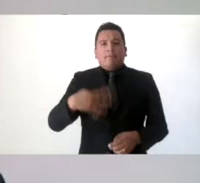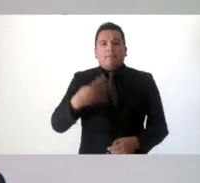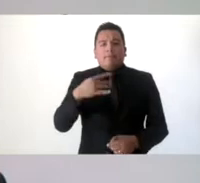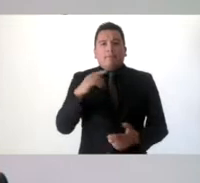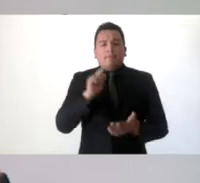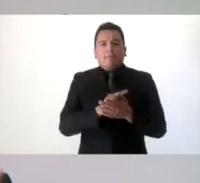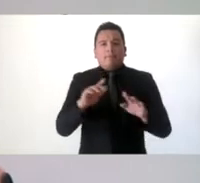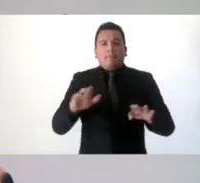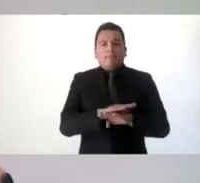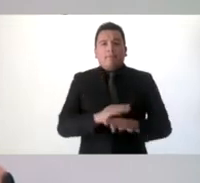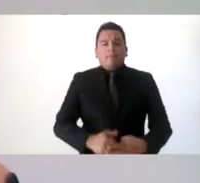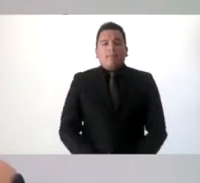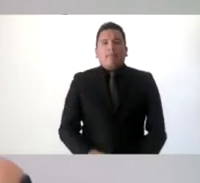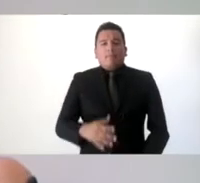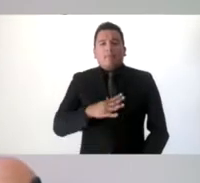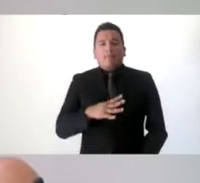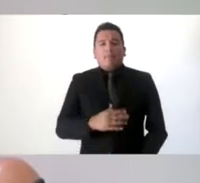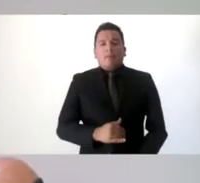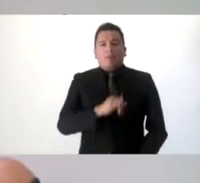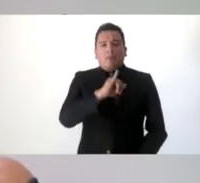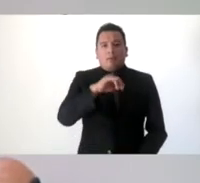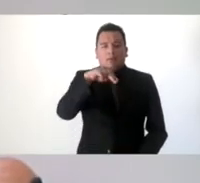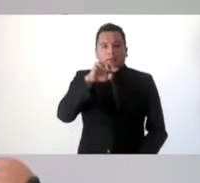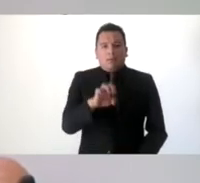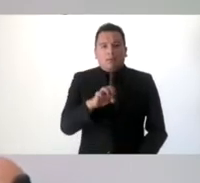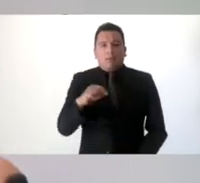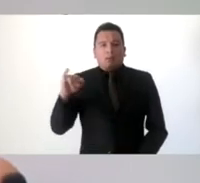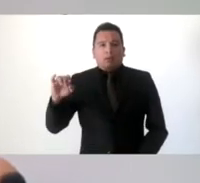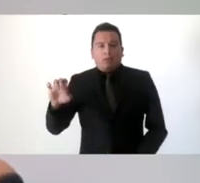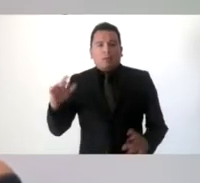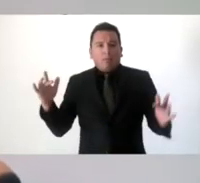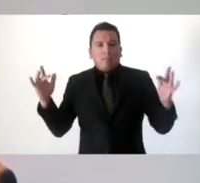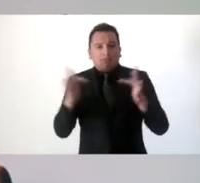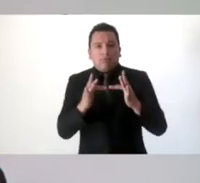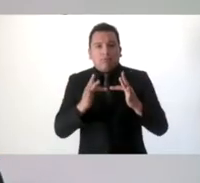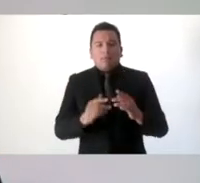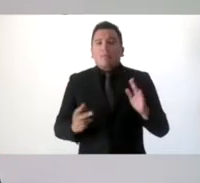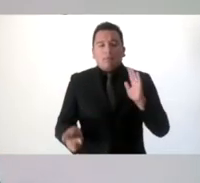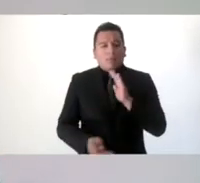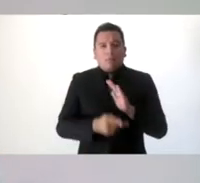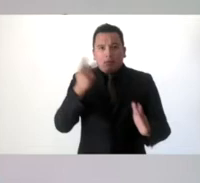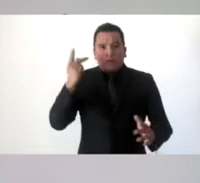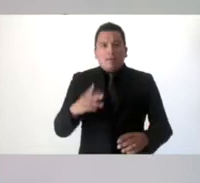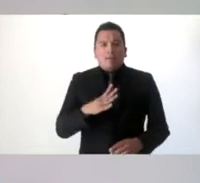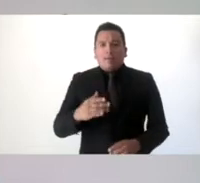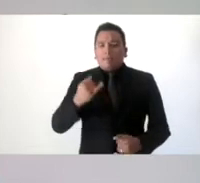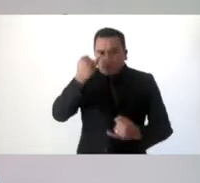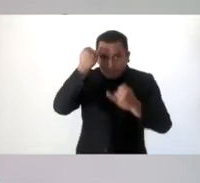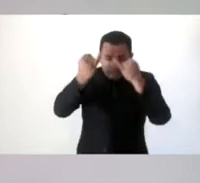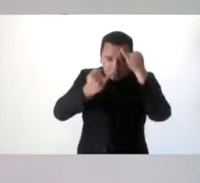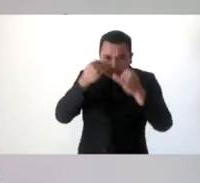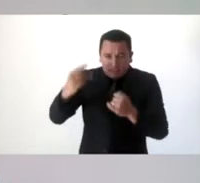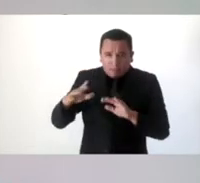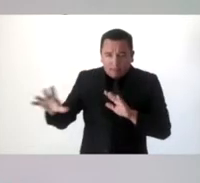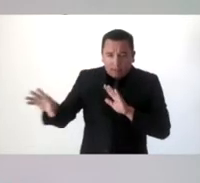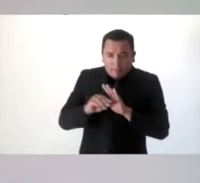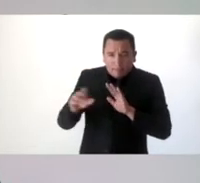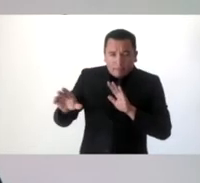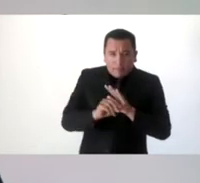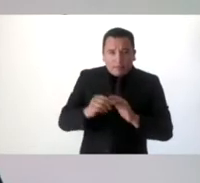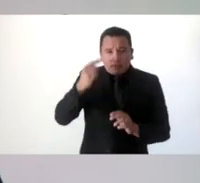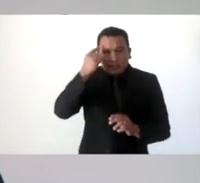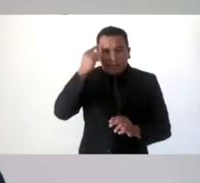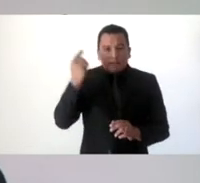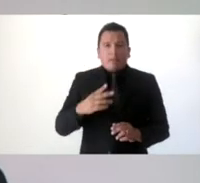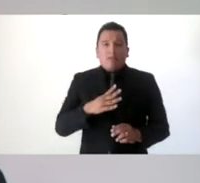Nacional Electoral, se vuelven a tomar algunas de las atribuciones que le correspondían a los institutos locales y